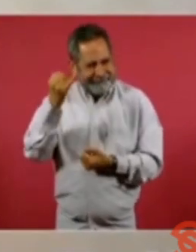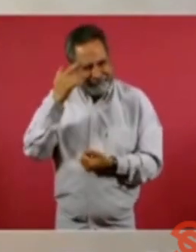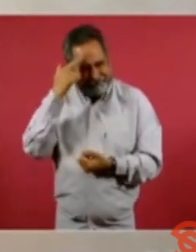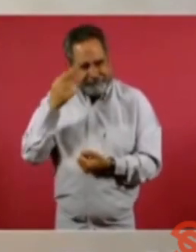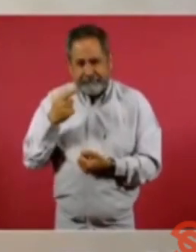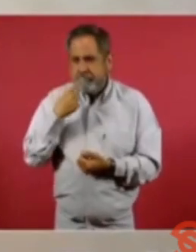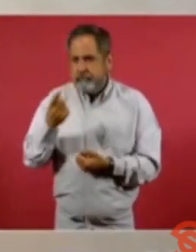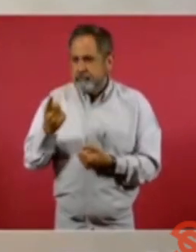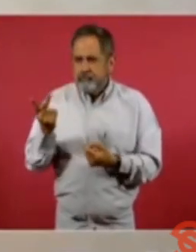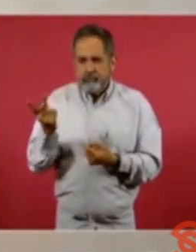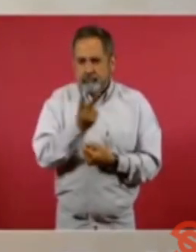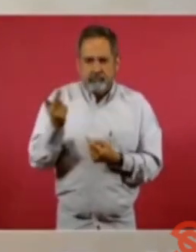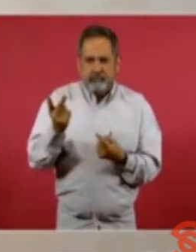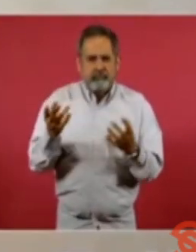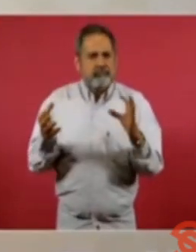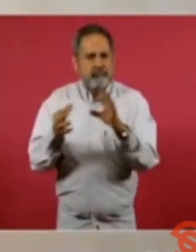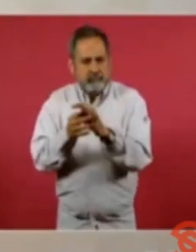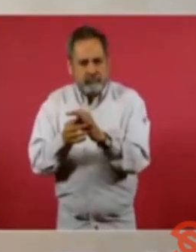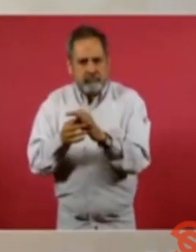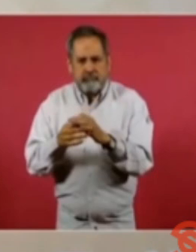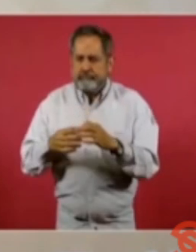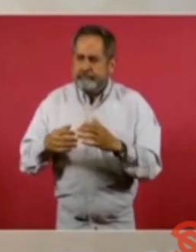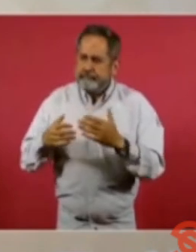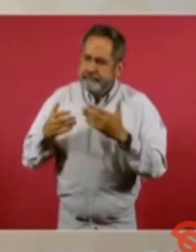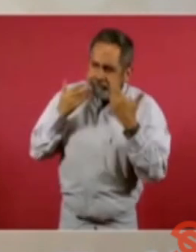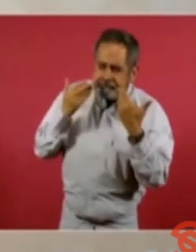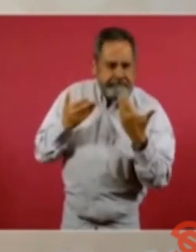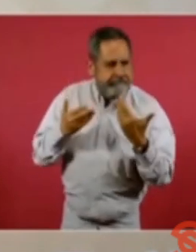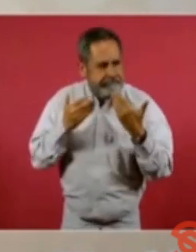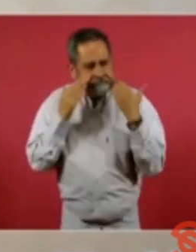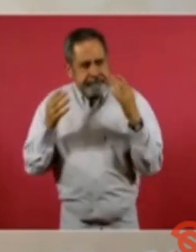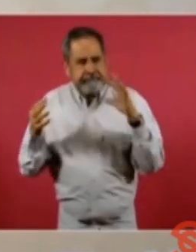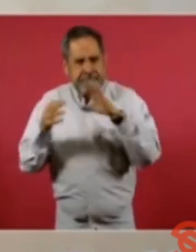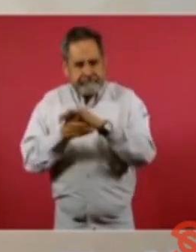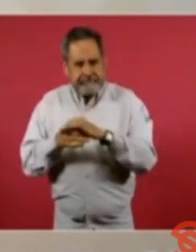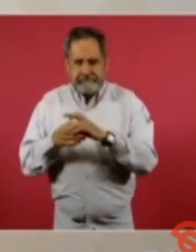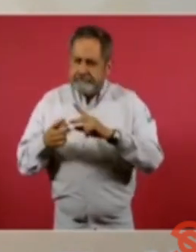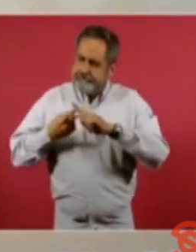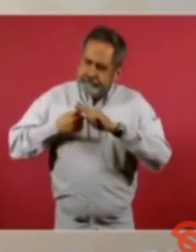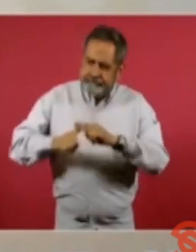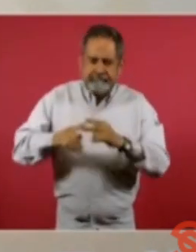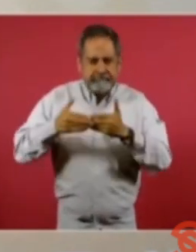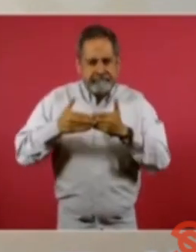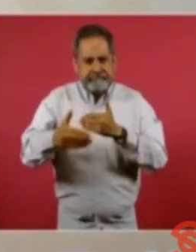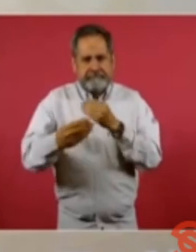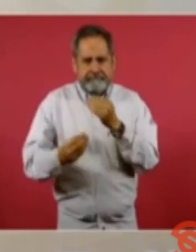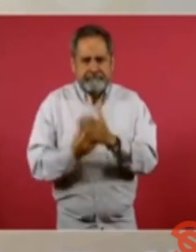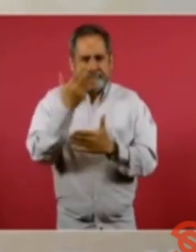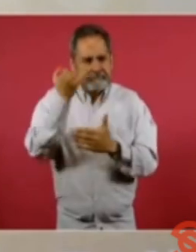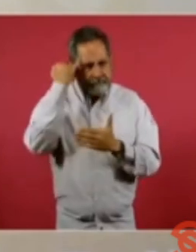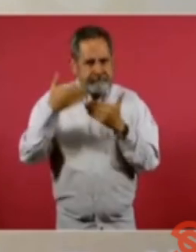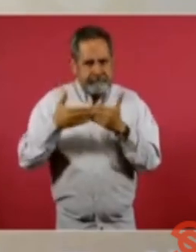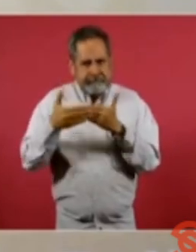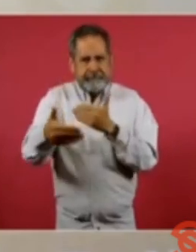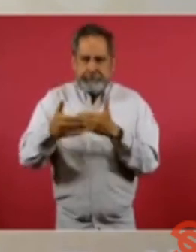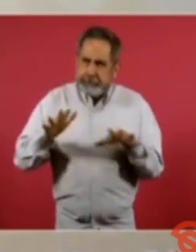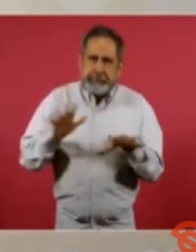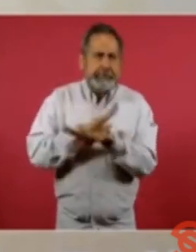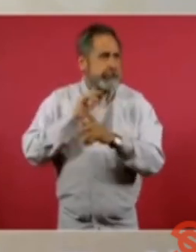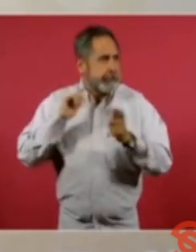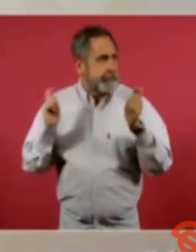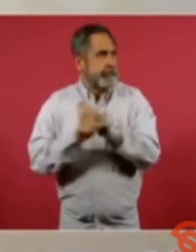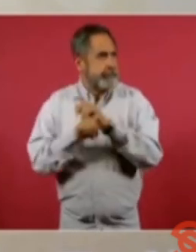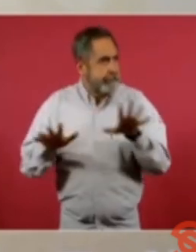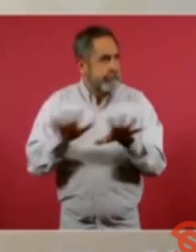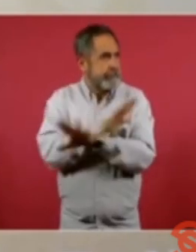como un gesto del inicio de una etapa nueva de renovación, de